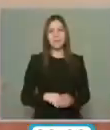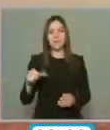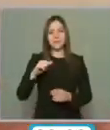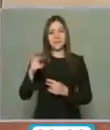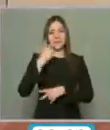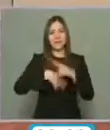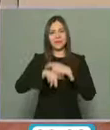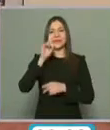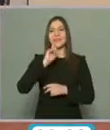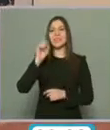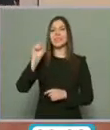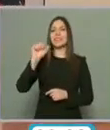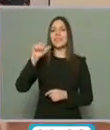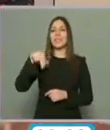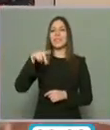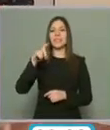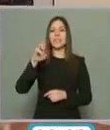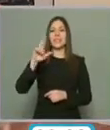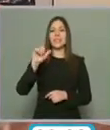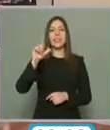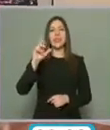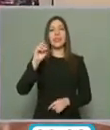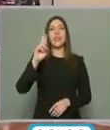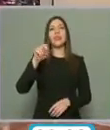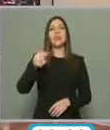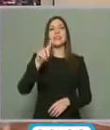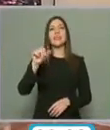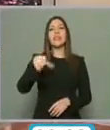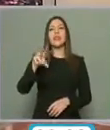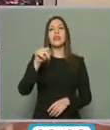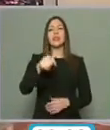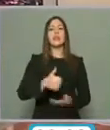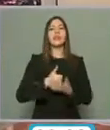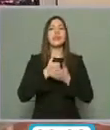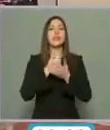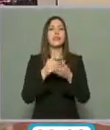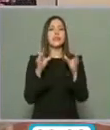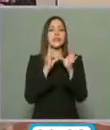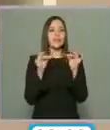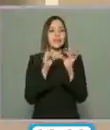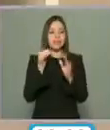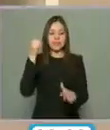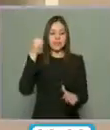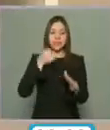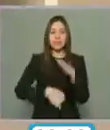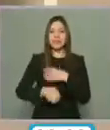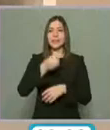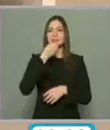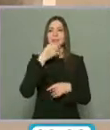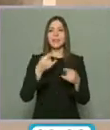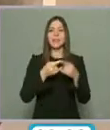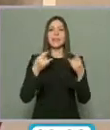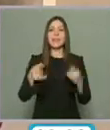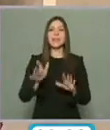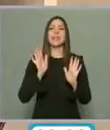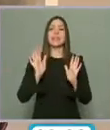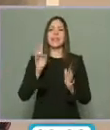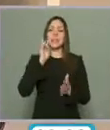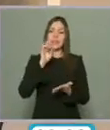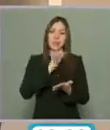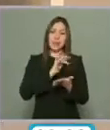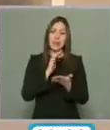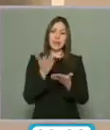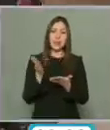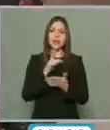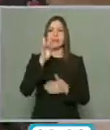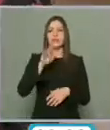Nos acompaña Sandra Lorenzano para ayudarnos a envolver en esta fascinante historia que yo ya tuve oportunidad de leerla y de verdad